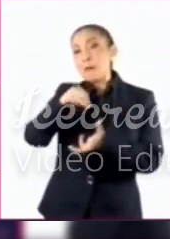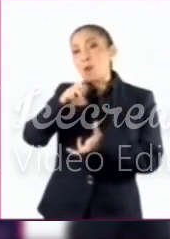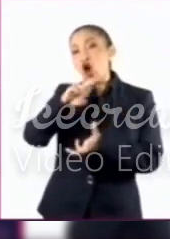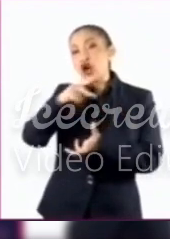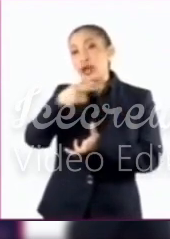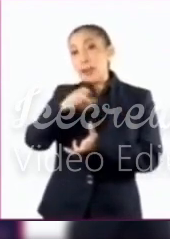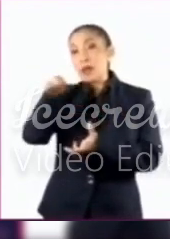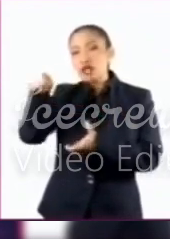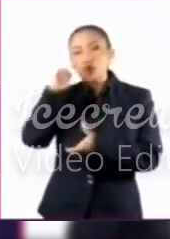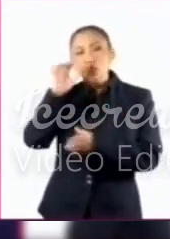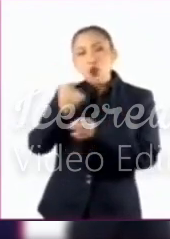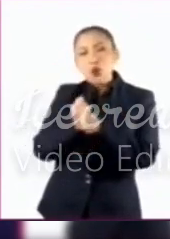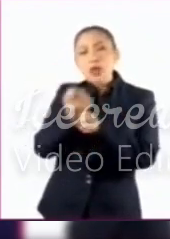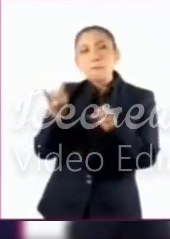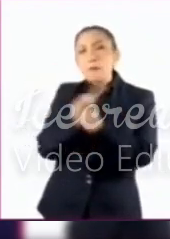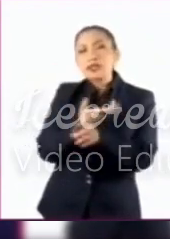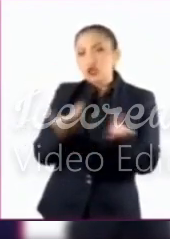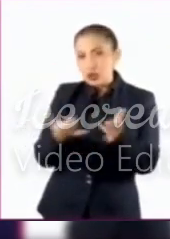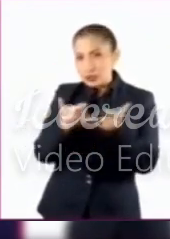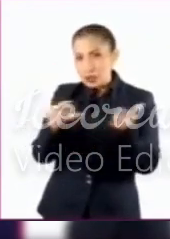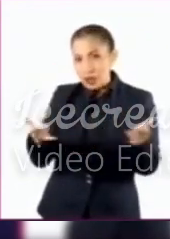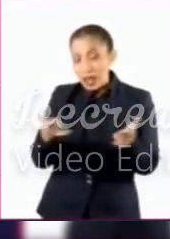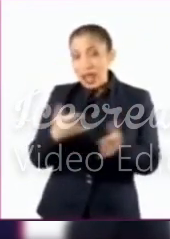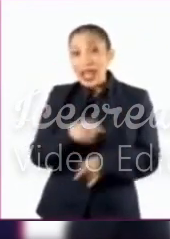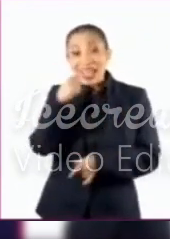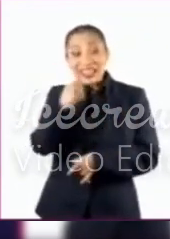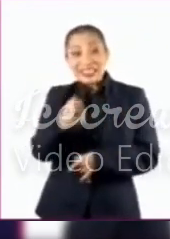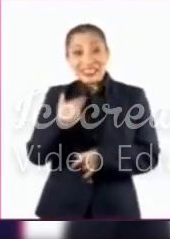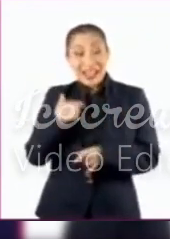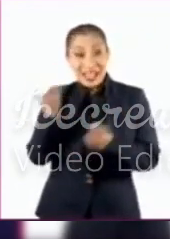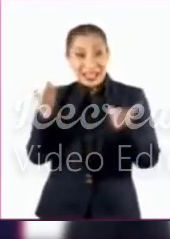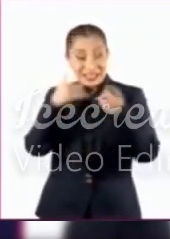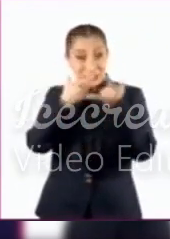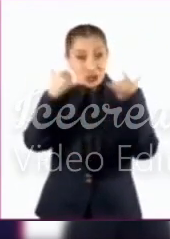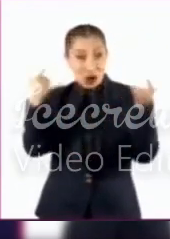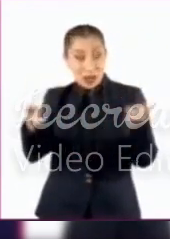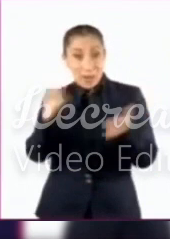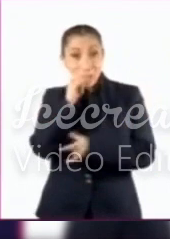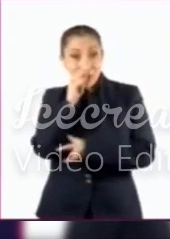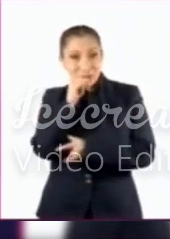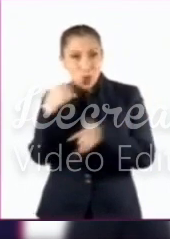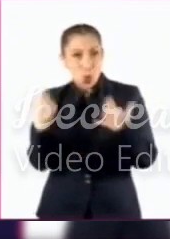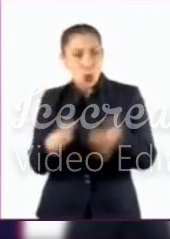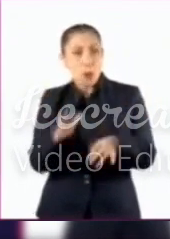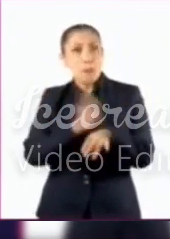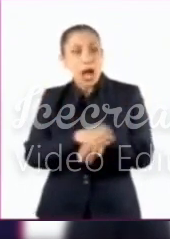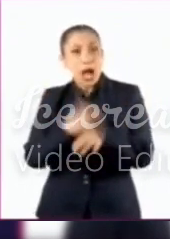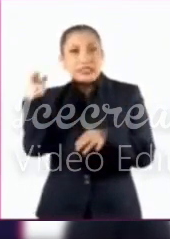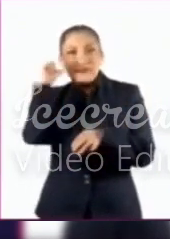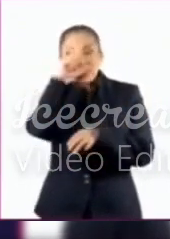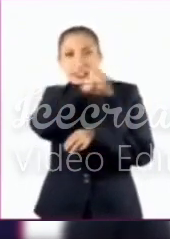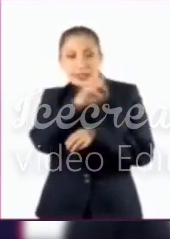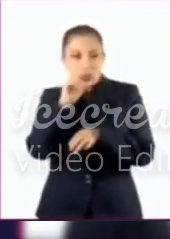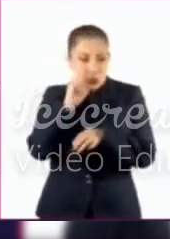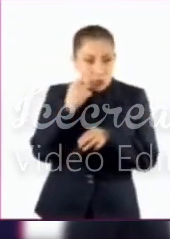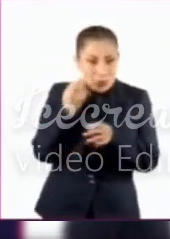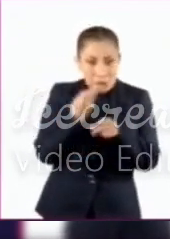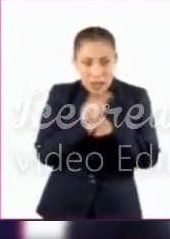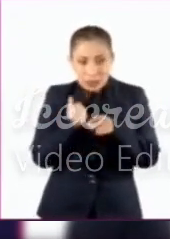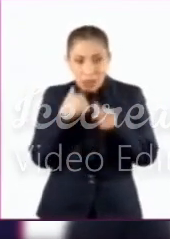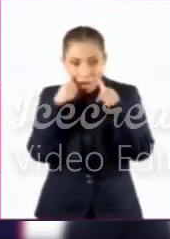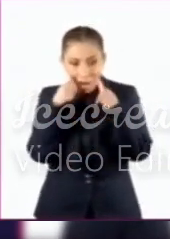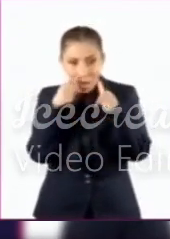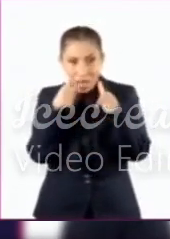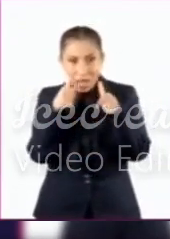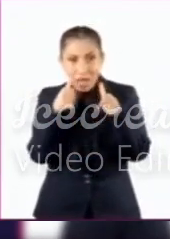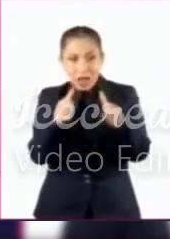misterio de Poe. No cabe duda de que el subgénero policíaco es uno de los que presentan mayor embrollo, manteniendo así al